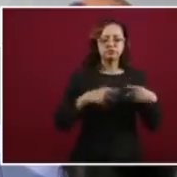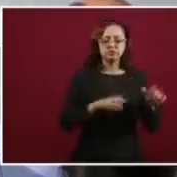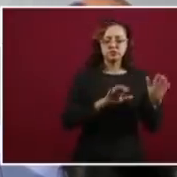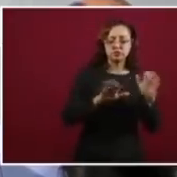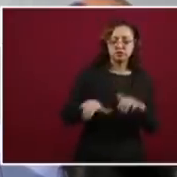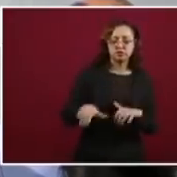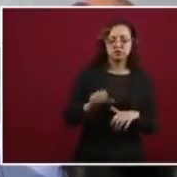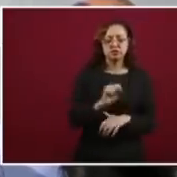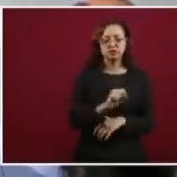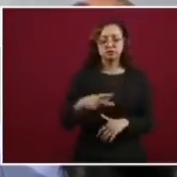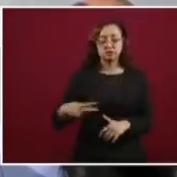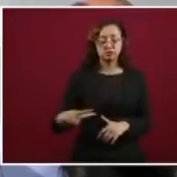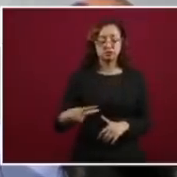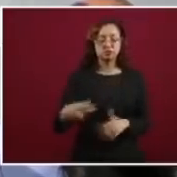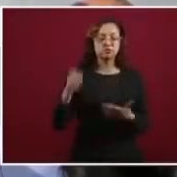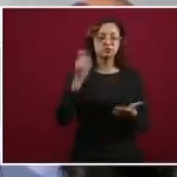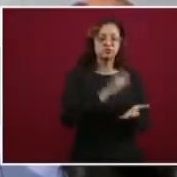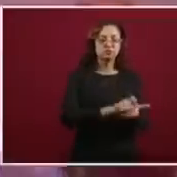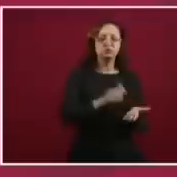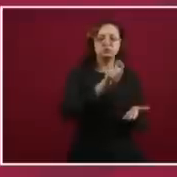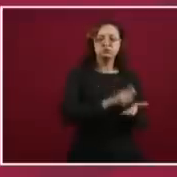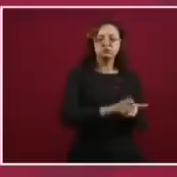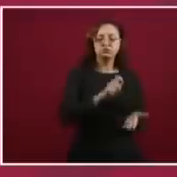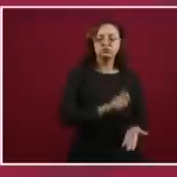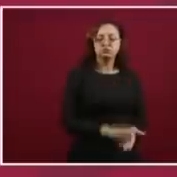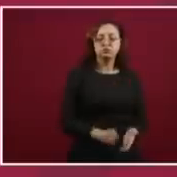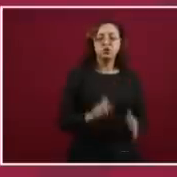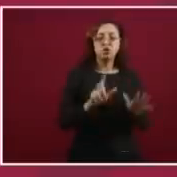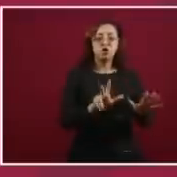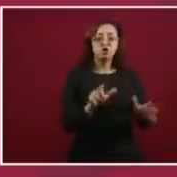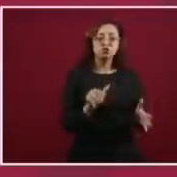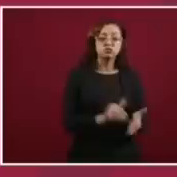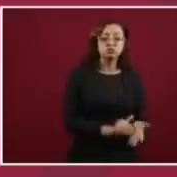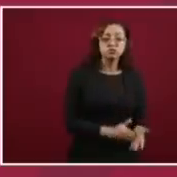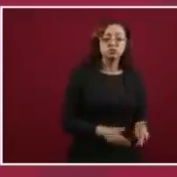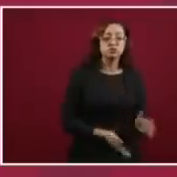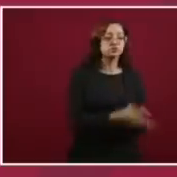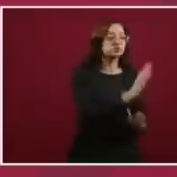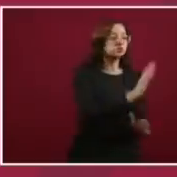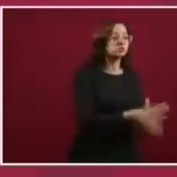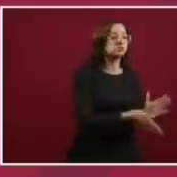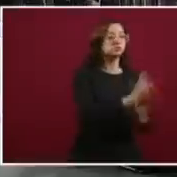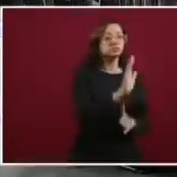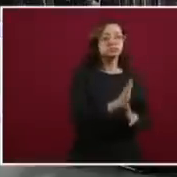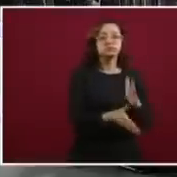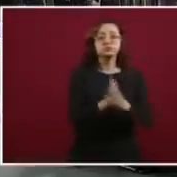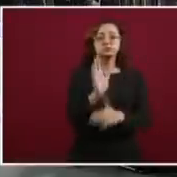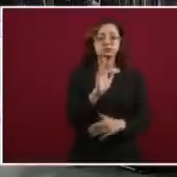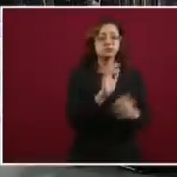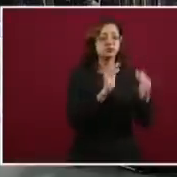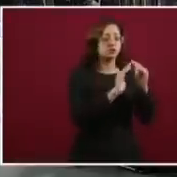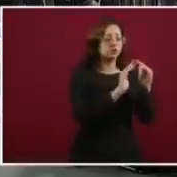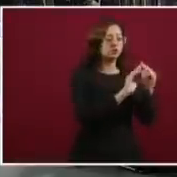seguro popular y ese era su trabajo